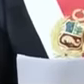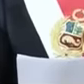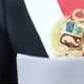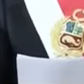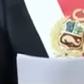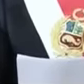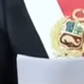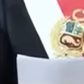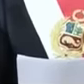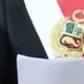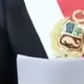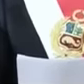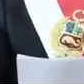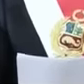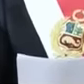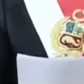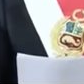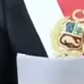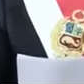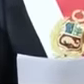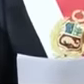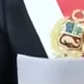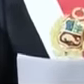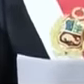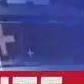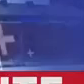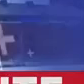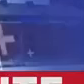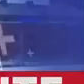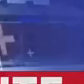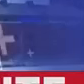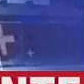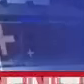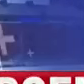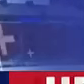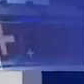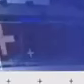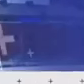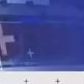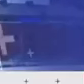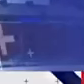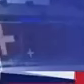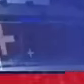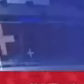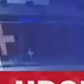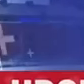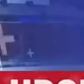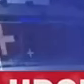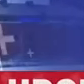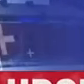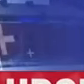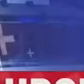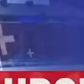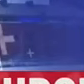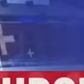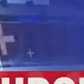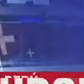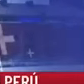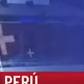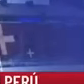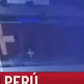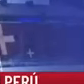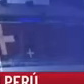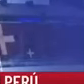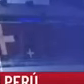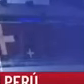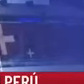dos trabajadores, que las cuestiones en realidad que se ponían en duda hoy, y por eso se